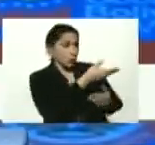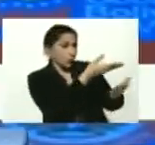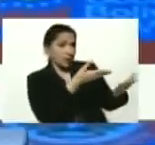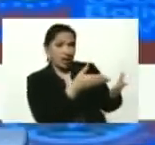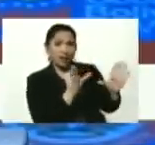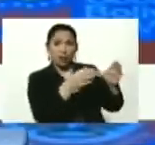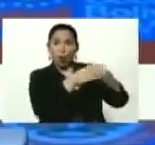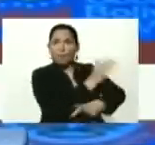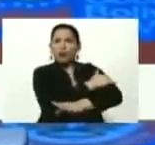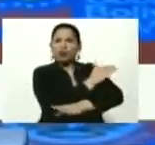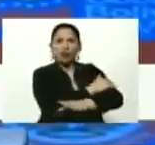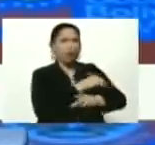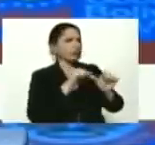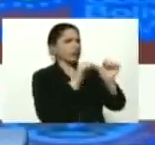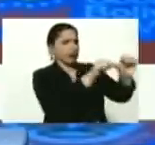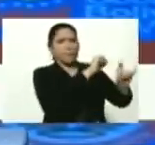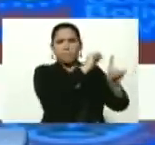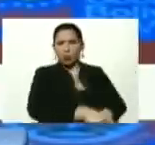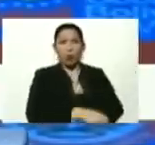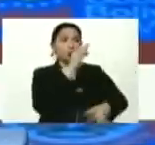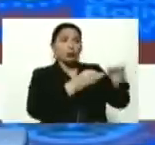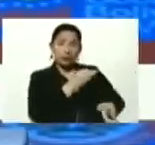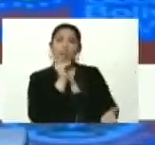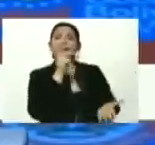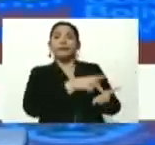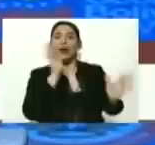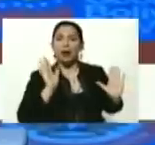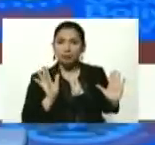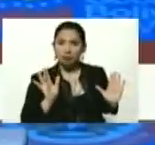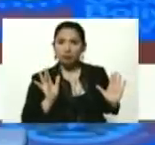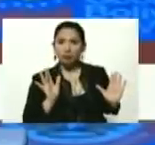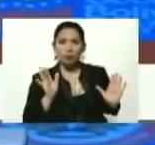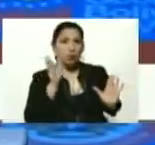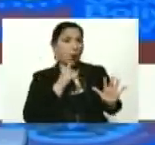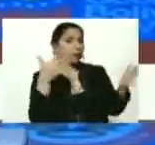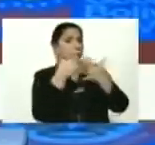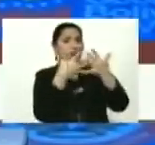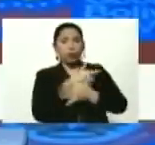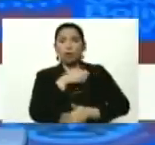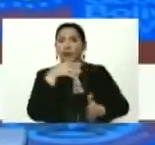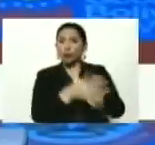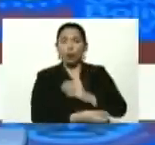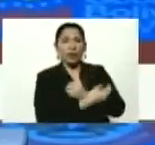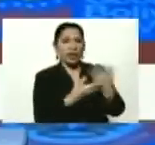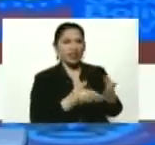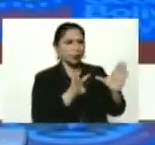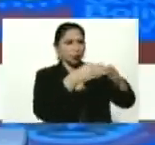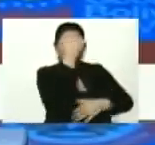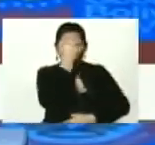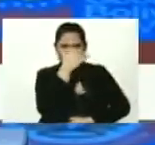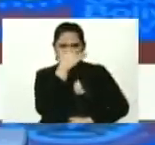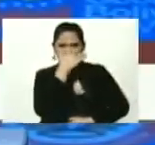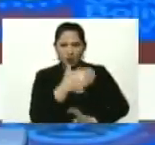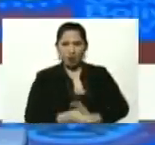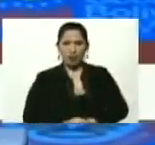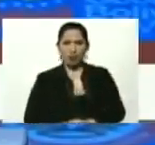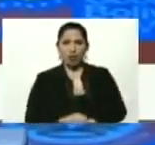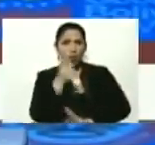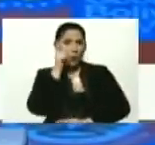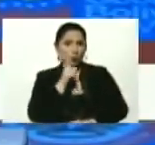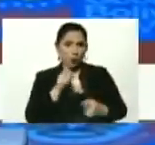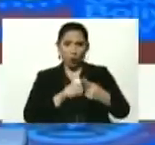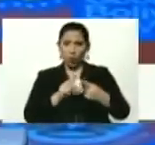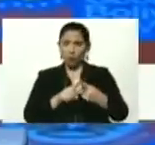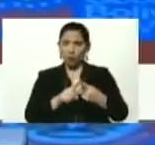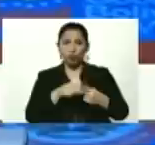seguirá derrotando. Y la justicia va a llegar. No tengan duda de eso. Esta banda criminal, Leopoldo López,